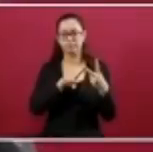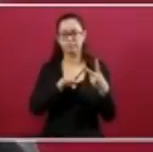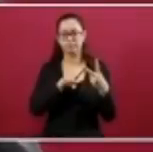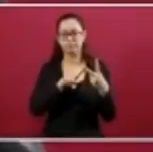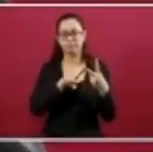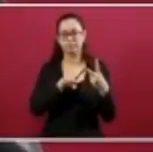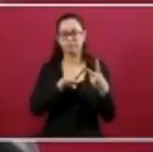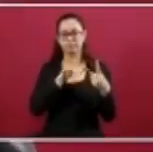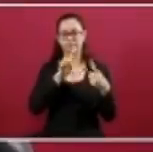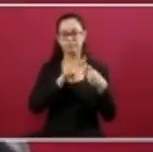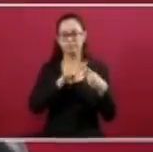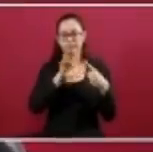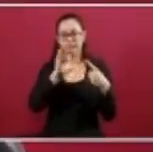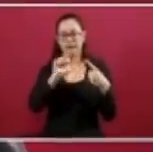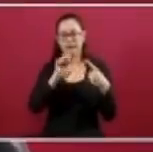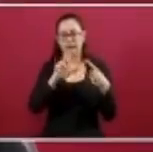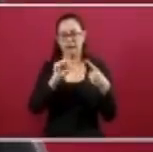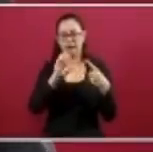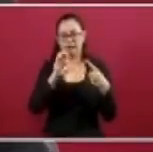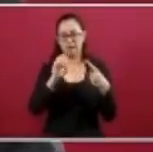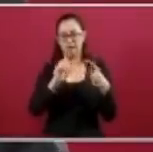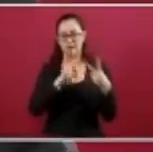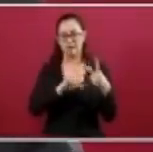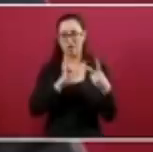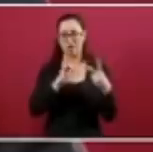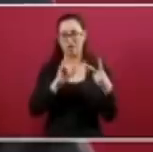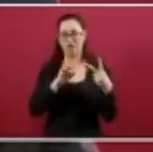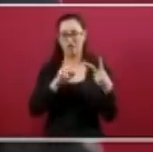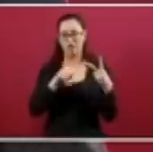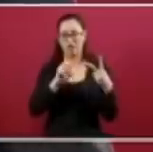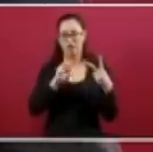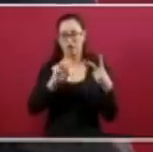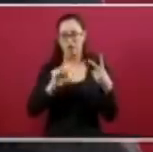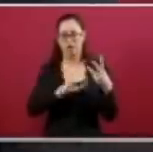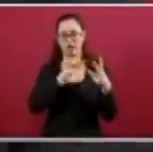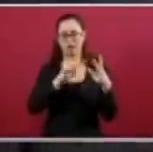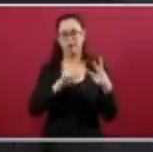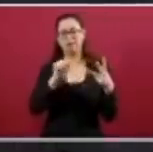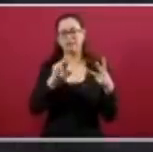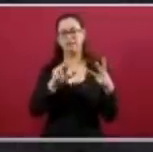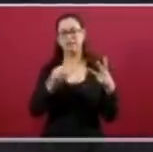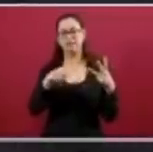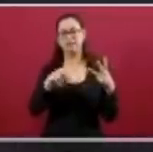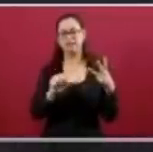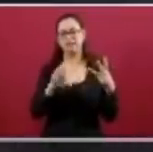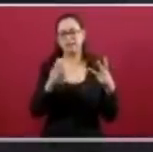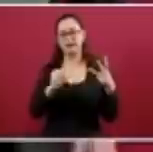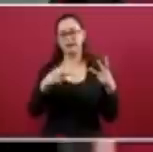Carso, Yenova y Transcanadá.